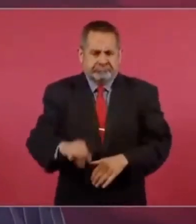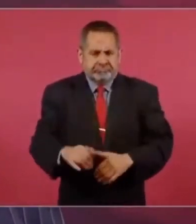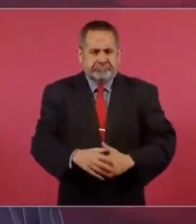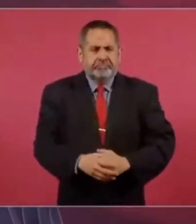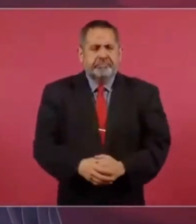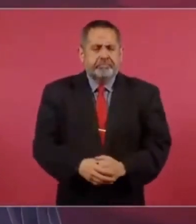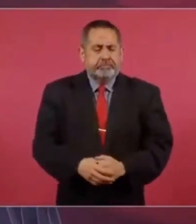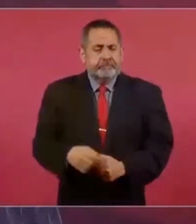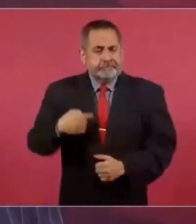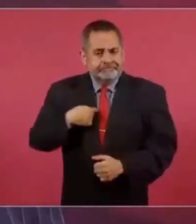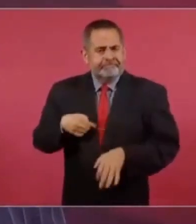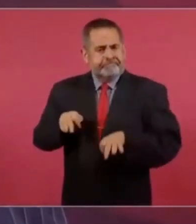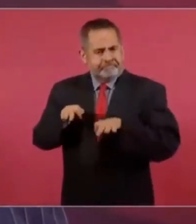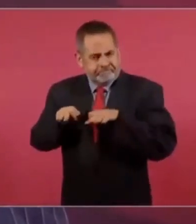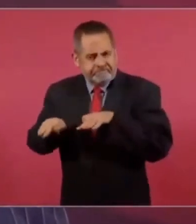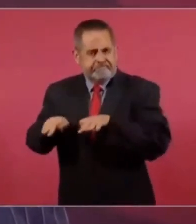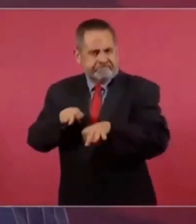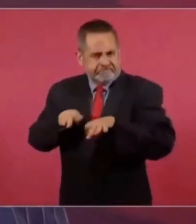sino trabajando